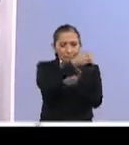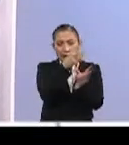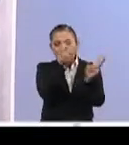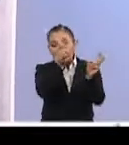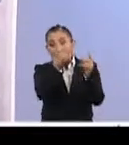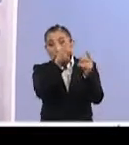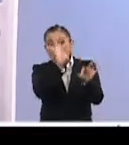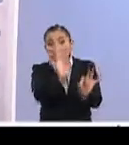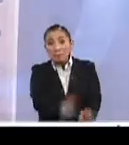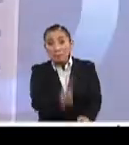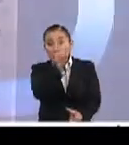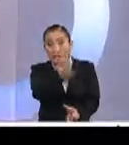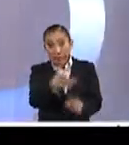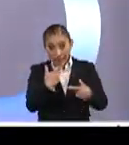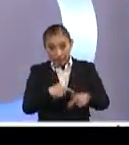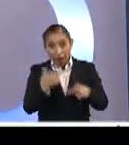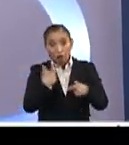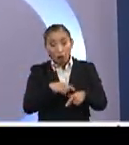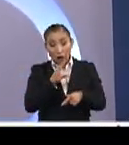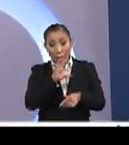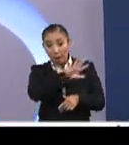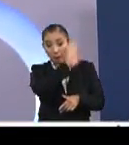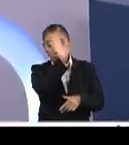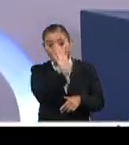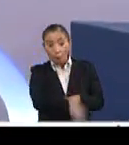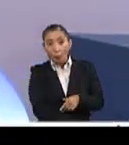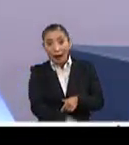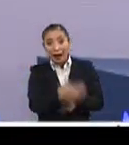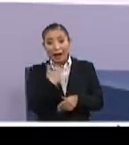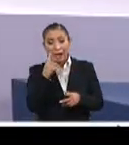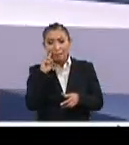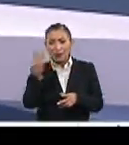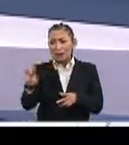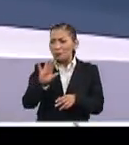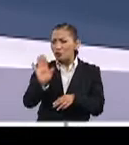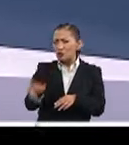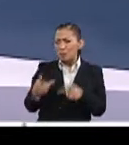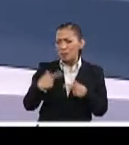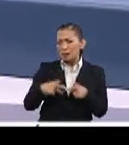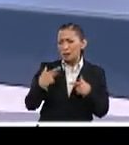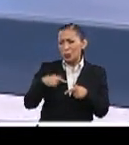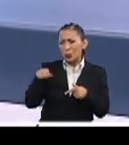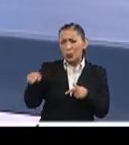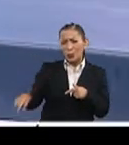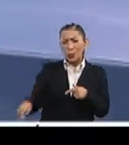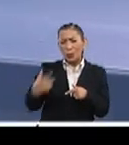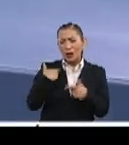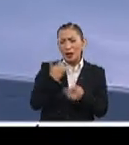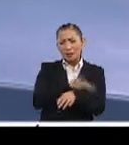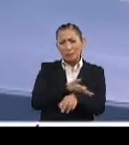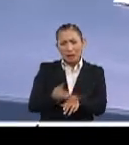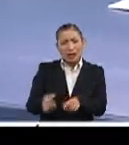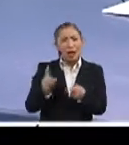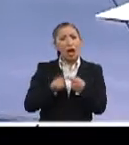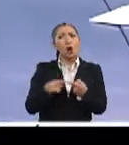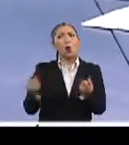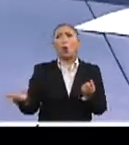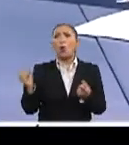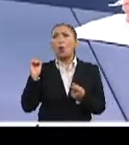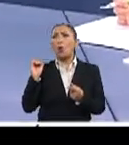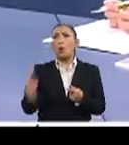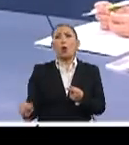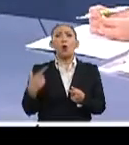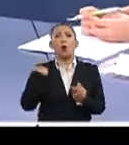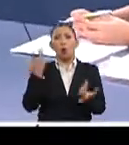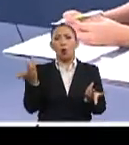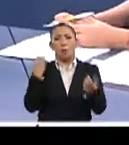casos reales de personas que han sufrido pérdidas importantes en su vida, ya sea la pérdida de un familiar, la pérdida, no